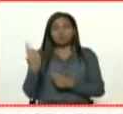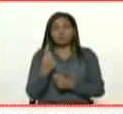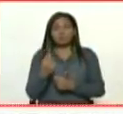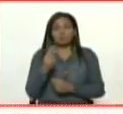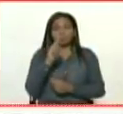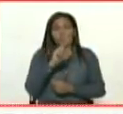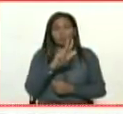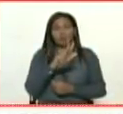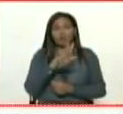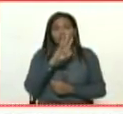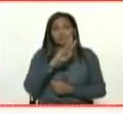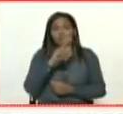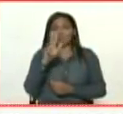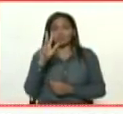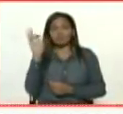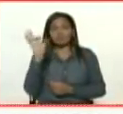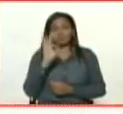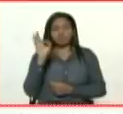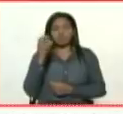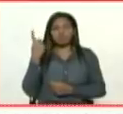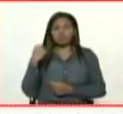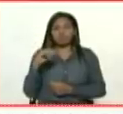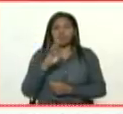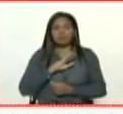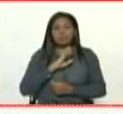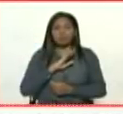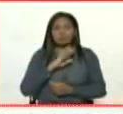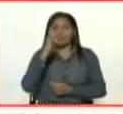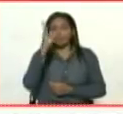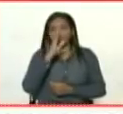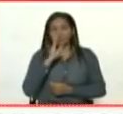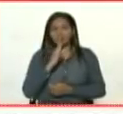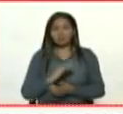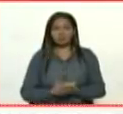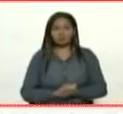de los venezolanos y venezolanas tenían cuentas bancarias.